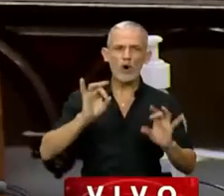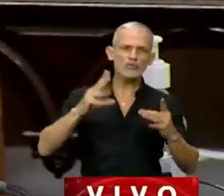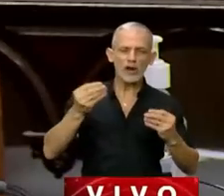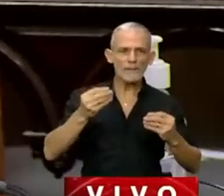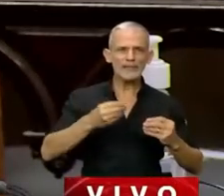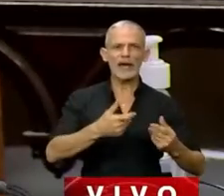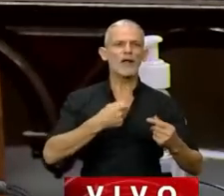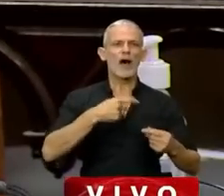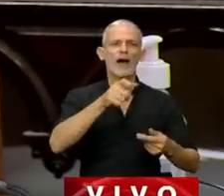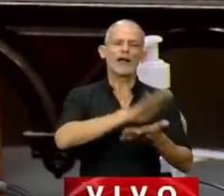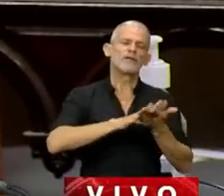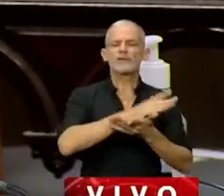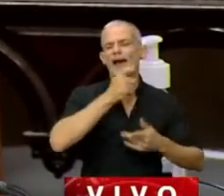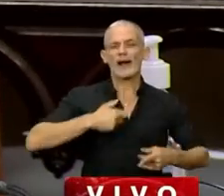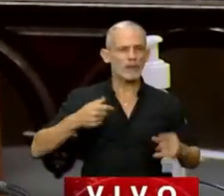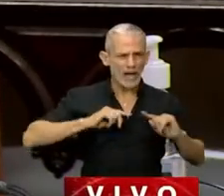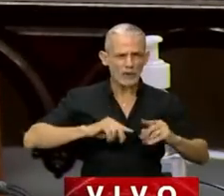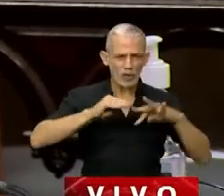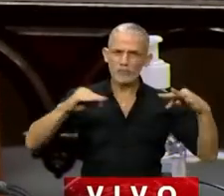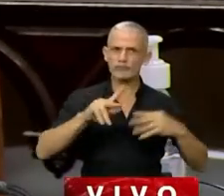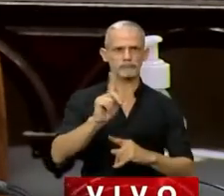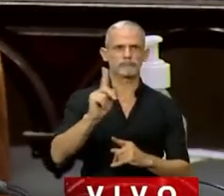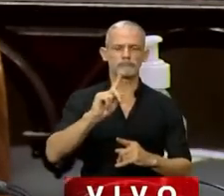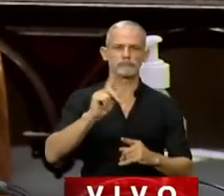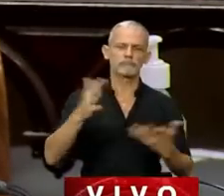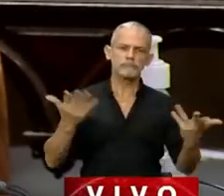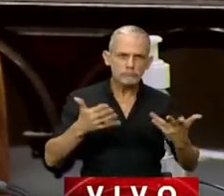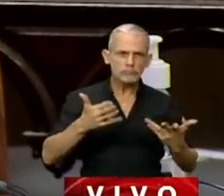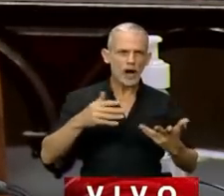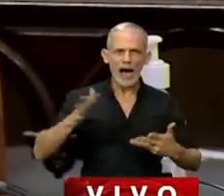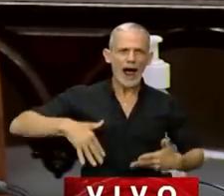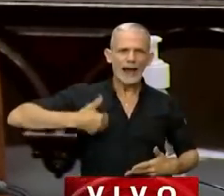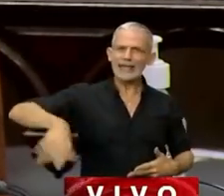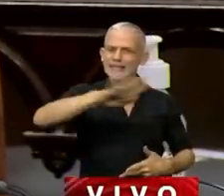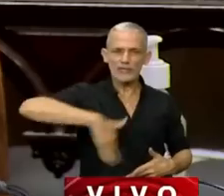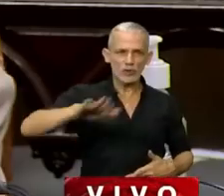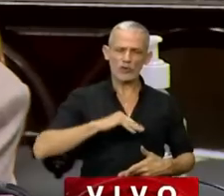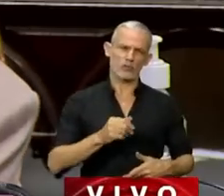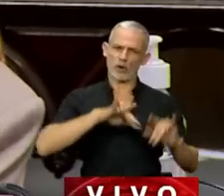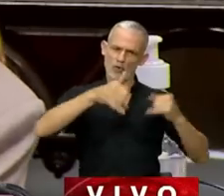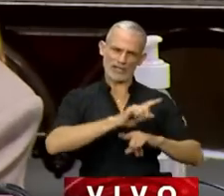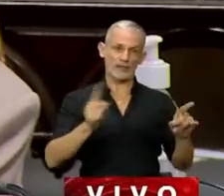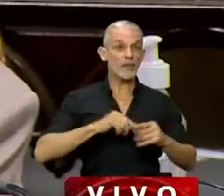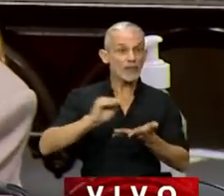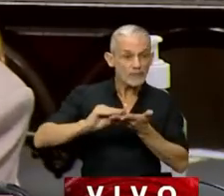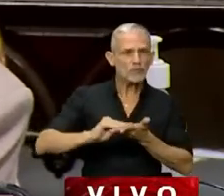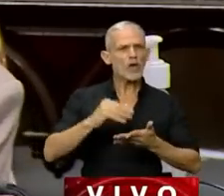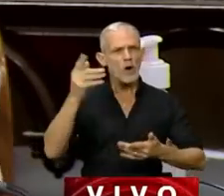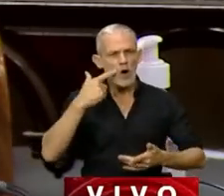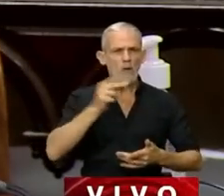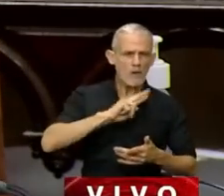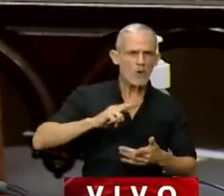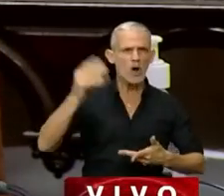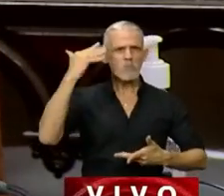no solo no nos dé respuesta a nosotros, sino a todos los argentinos, no es admisible. He escuchado muchos diputados y